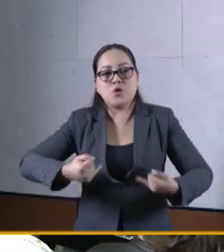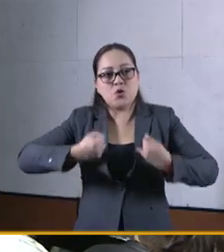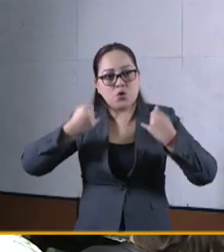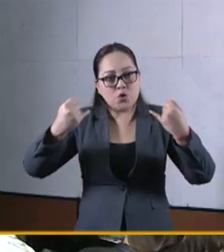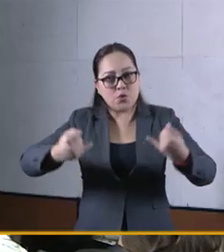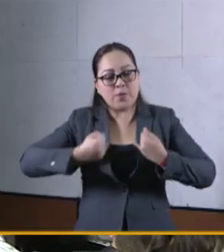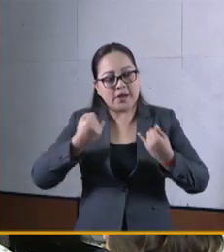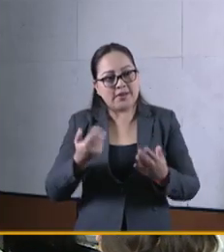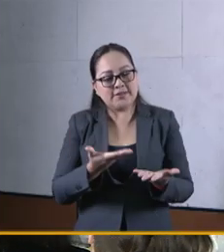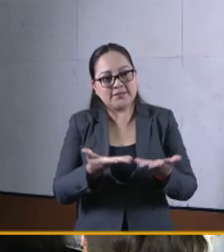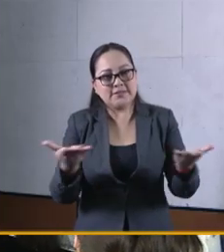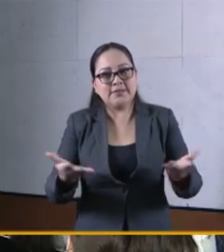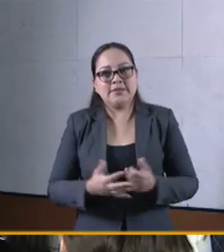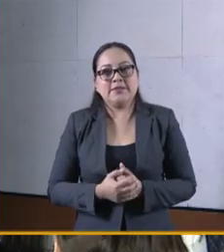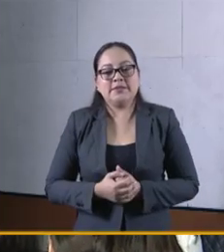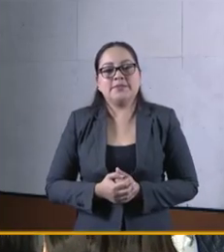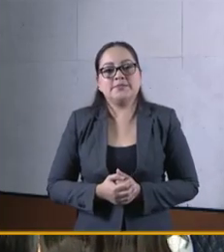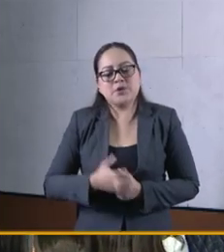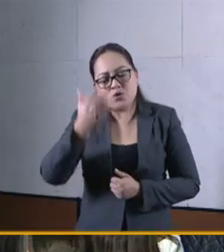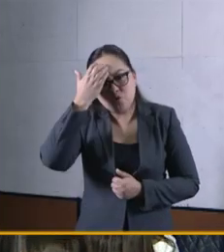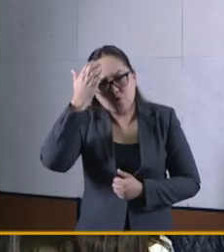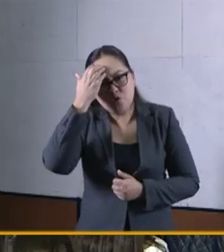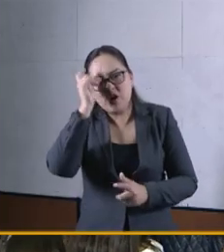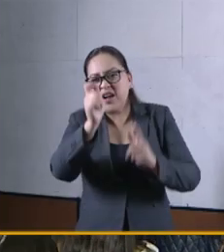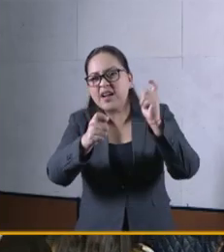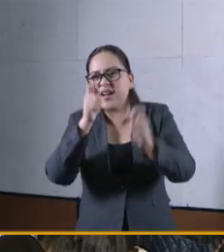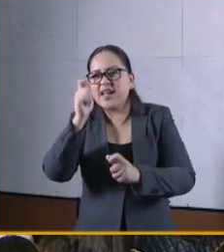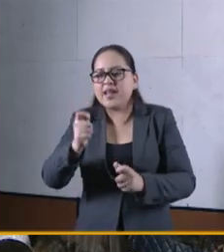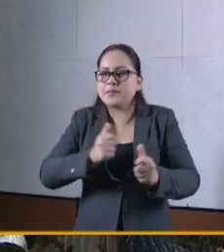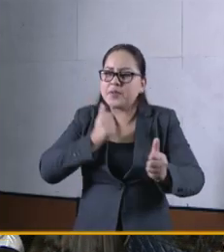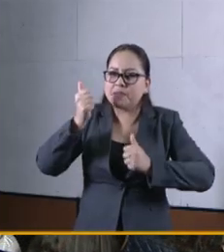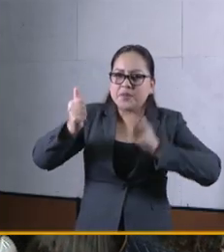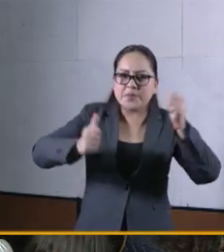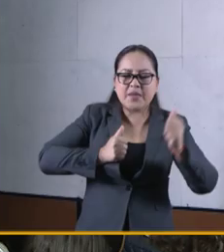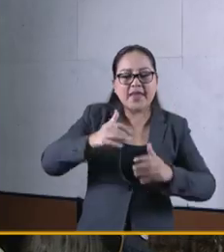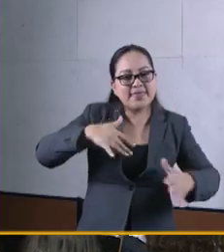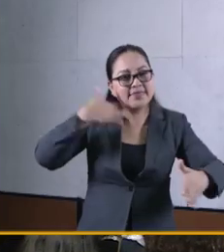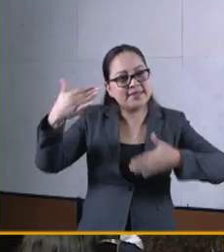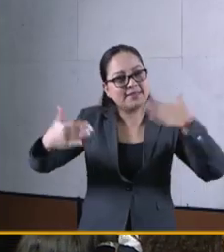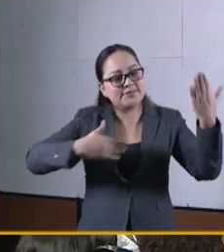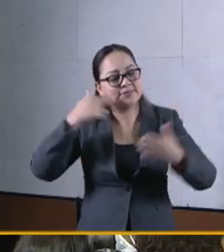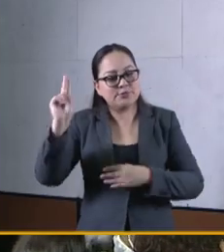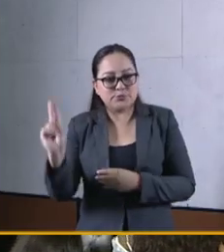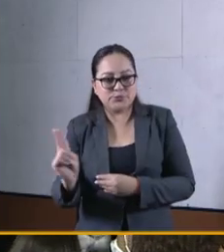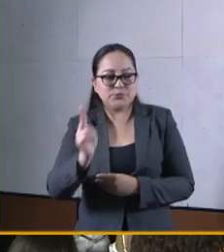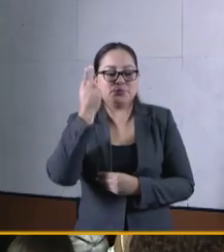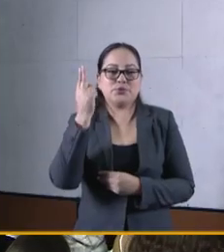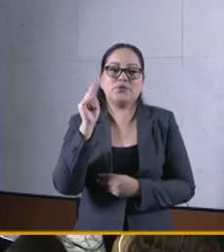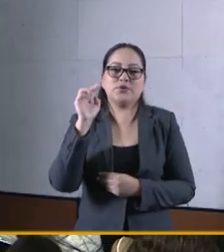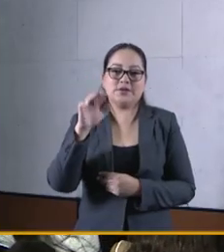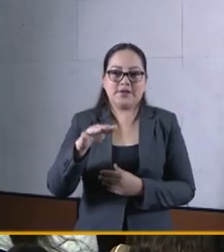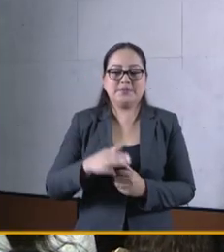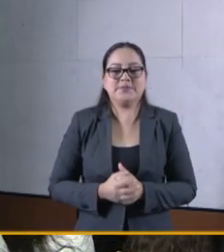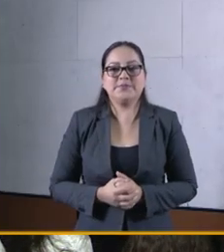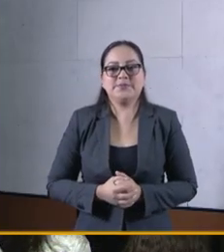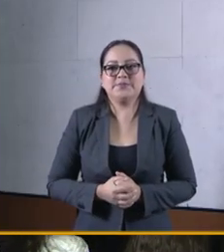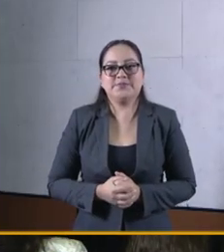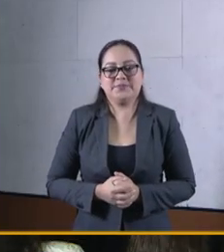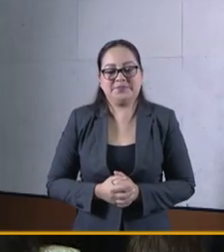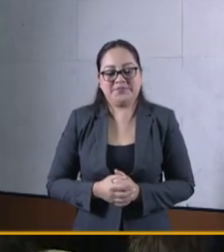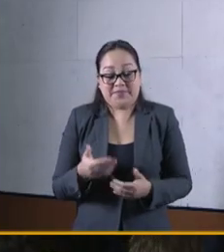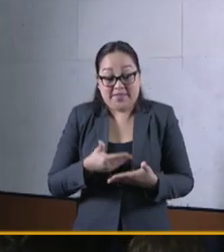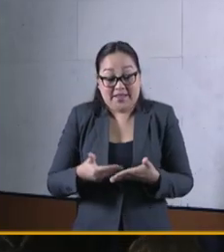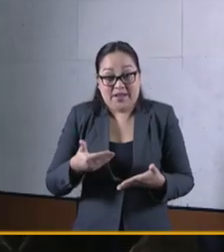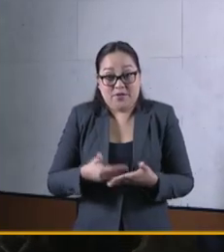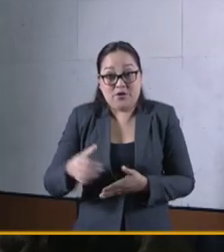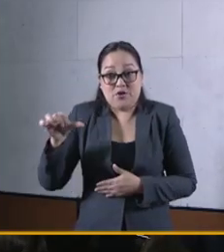conozcan aprovechen y disfruten es la universidad nacional autónoma de méxico desde